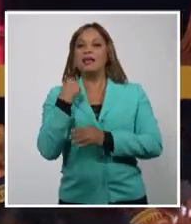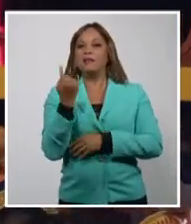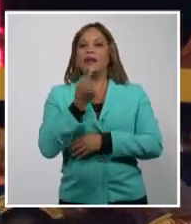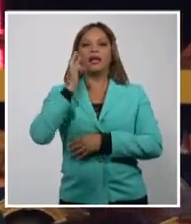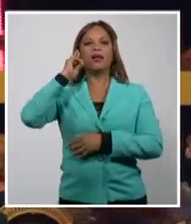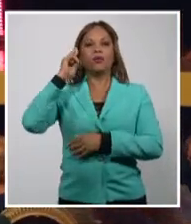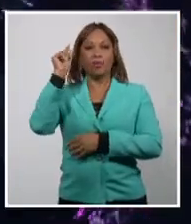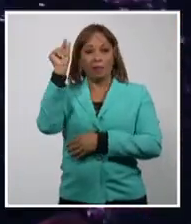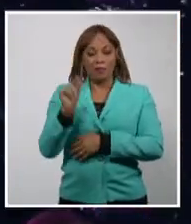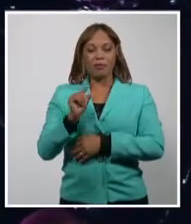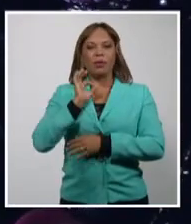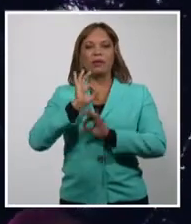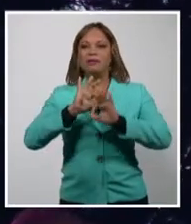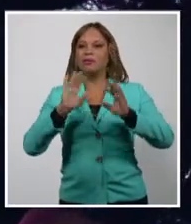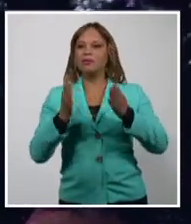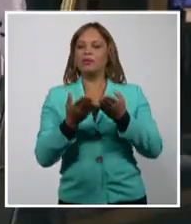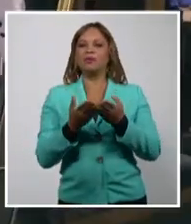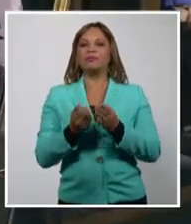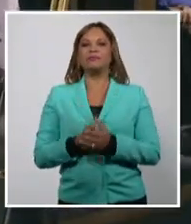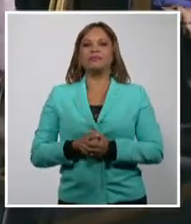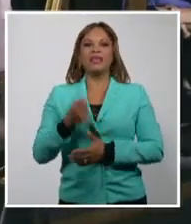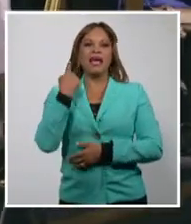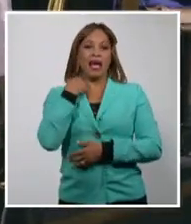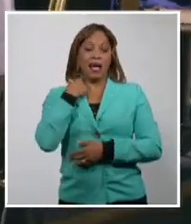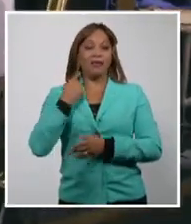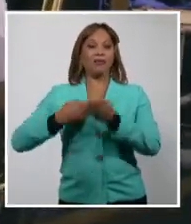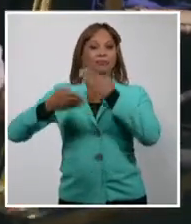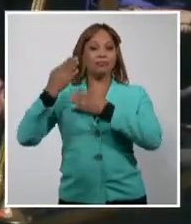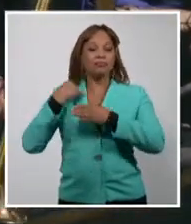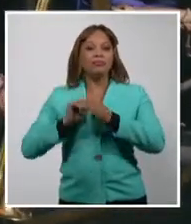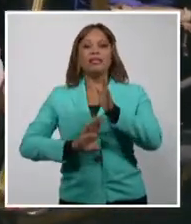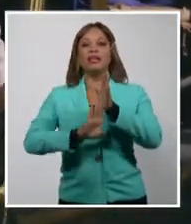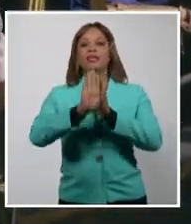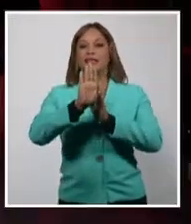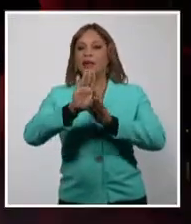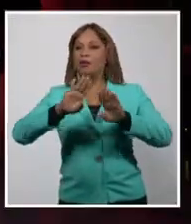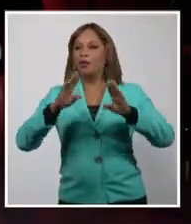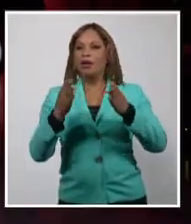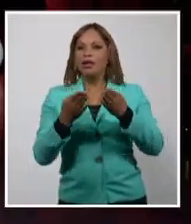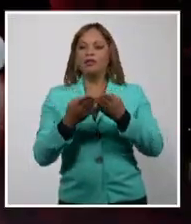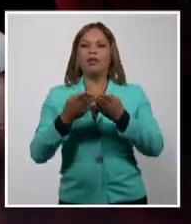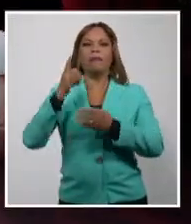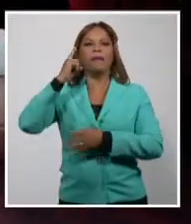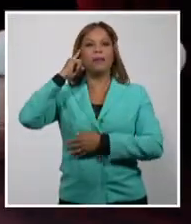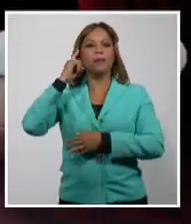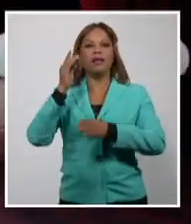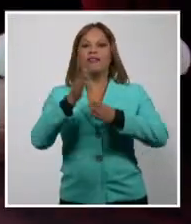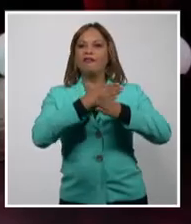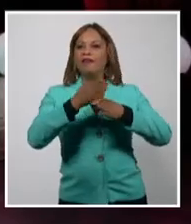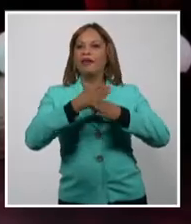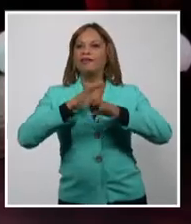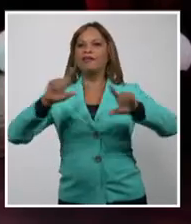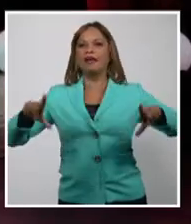Failde. Desde hace ya unos años se desarrolla la jornada Miguel Failde in Memoriam con varias